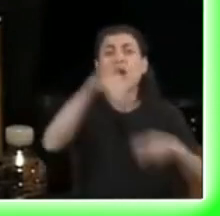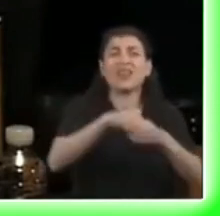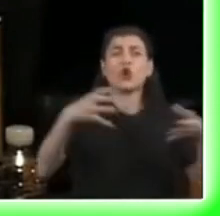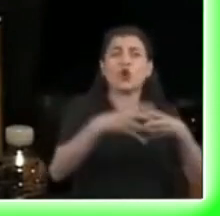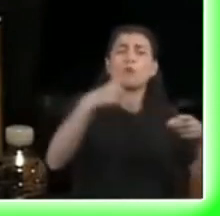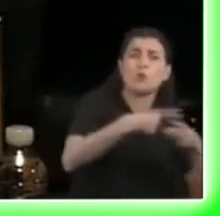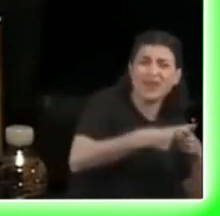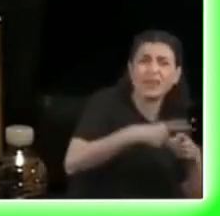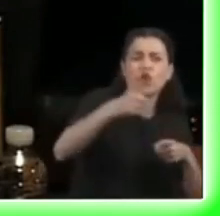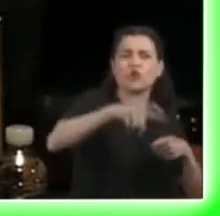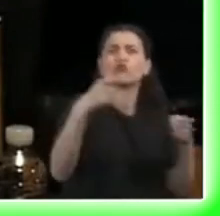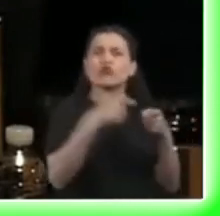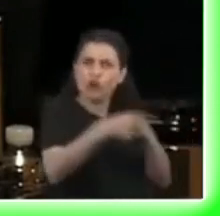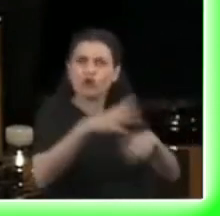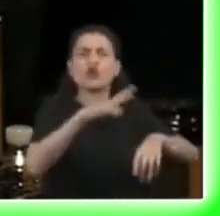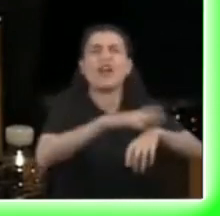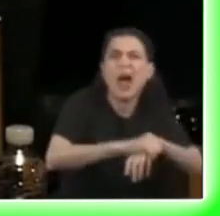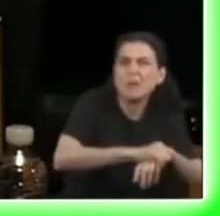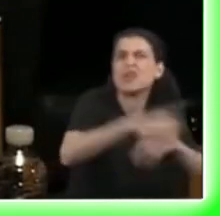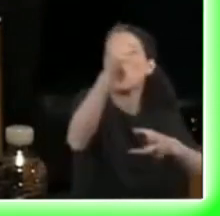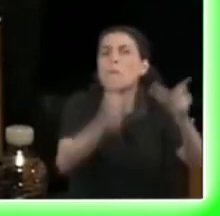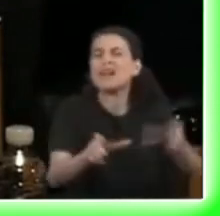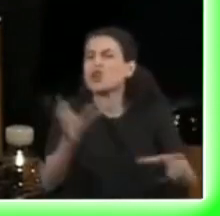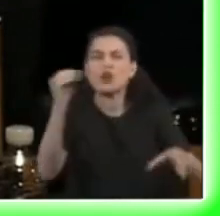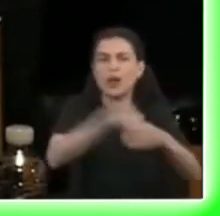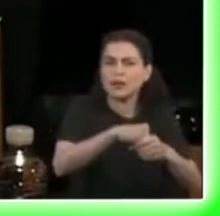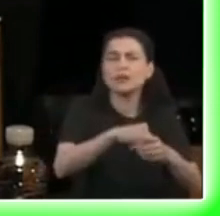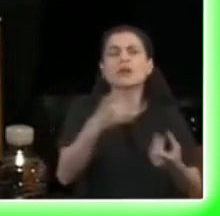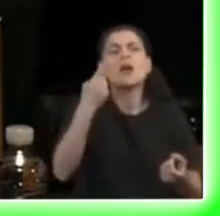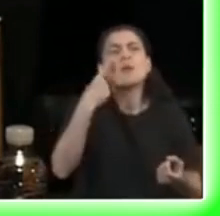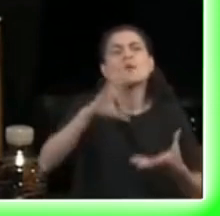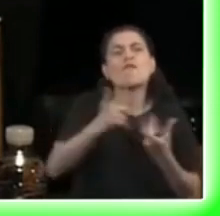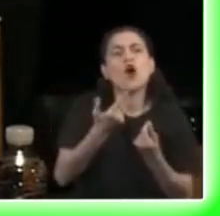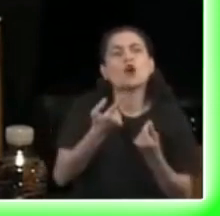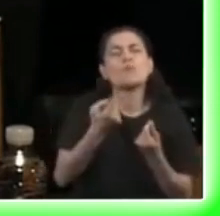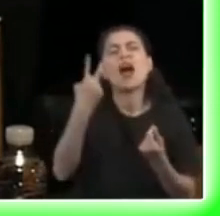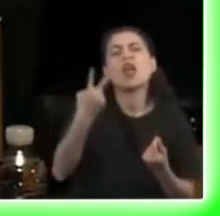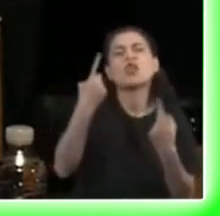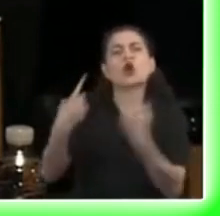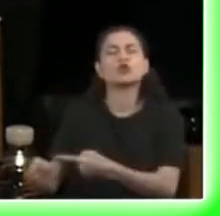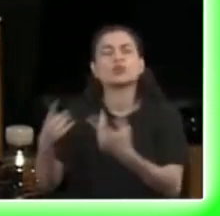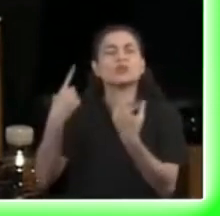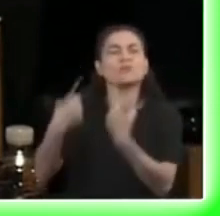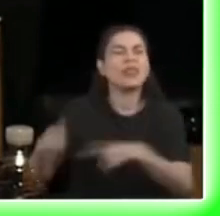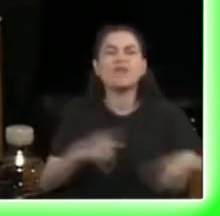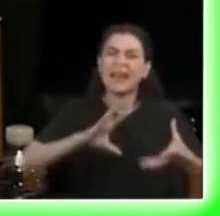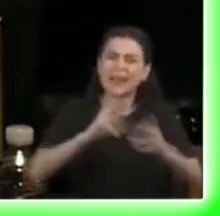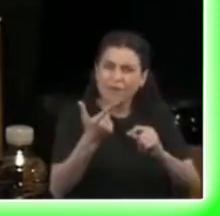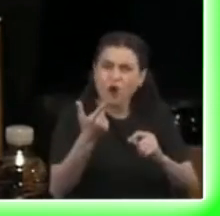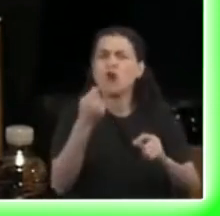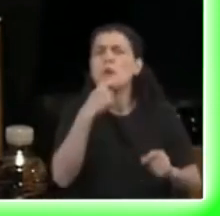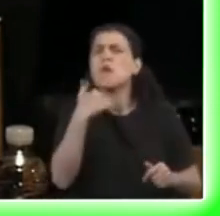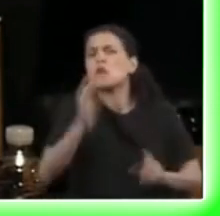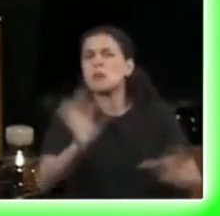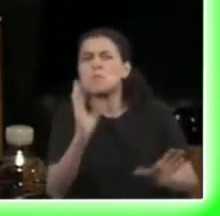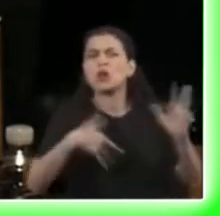socios, proveedores y clientes viven vidas paralelas al común de la sociedad, ajenos a la mayoría de sus problemas y gozando de